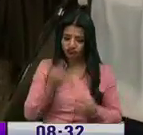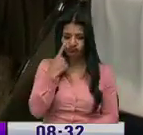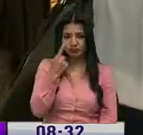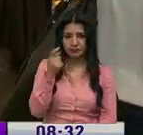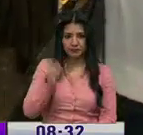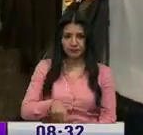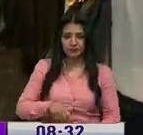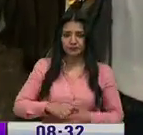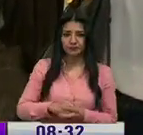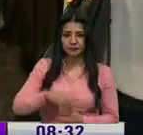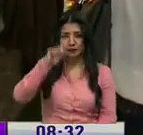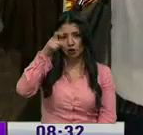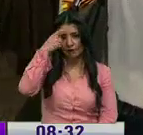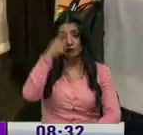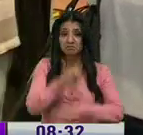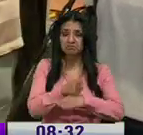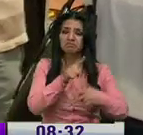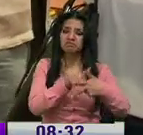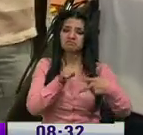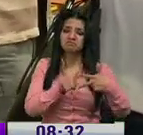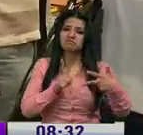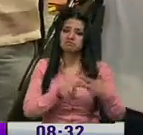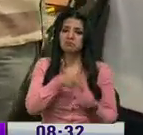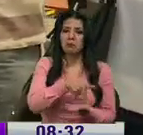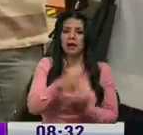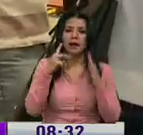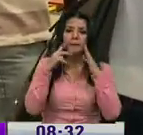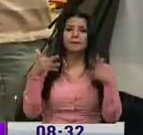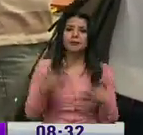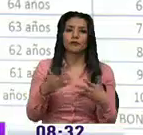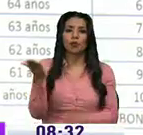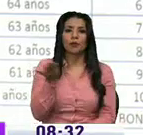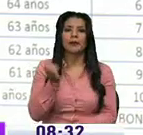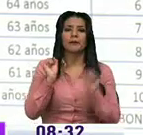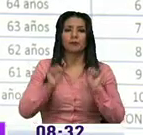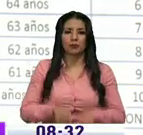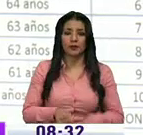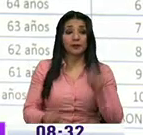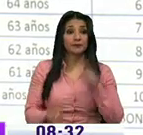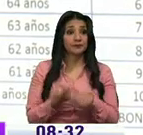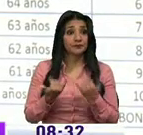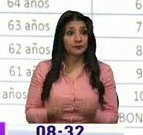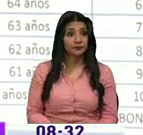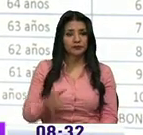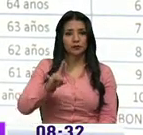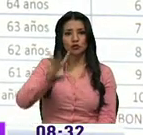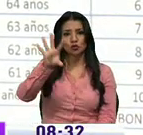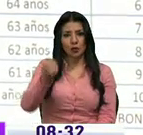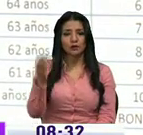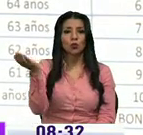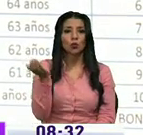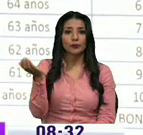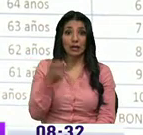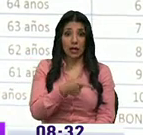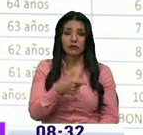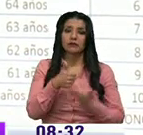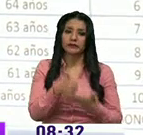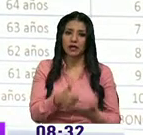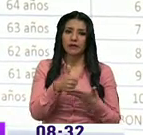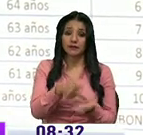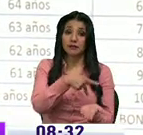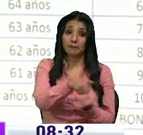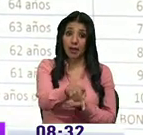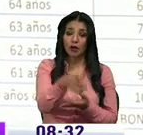El gobierno dispuso 3 sistemas para cancelar la deuda a los maestros jubilados. Hasta el momento, 840 pensionistas se han beneficiado con el